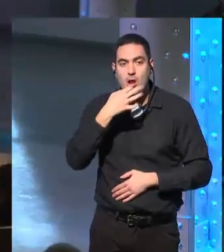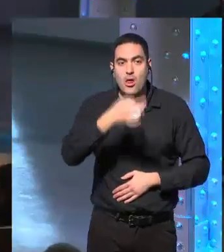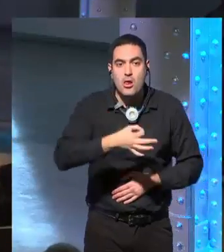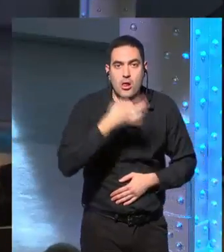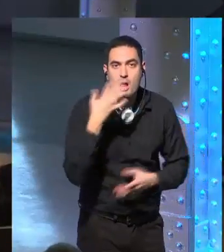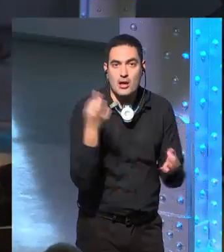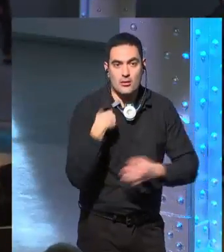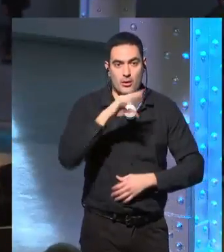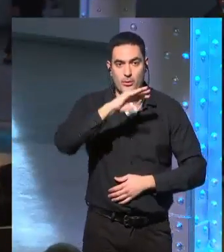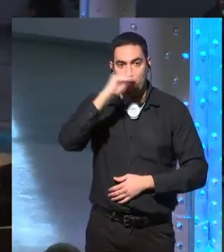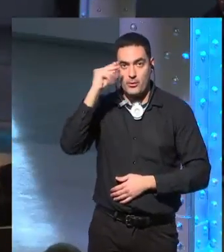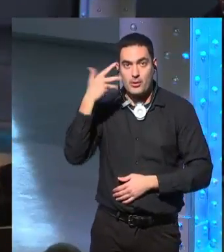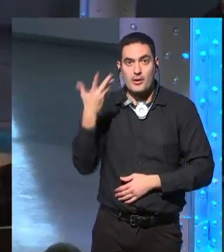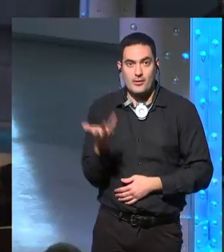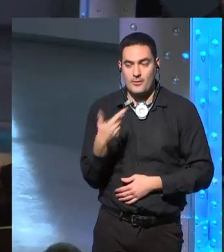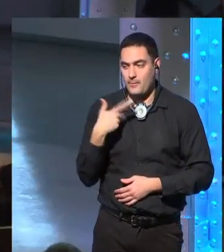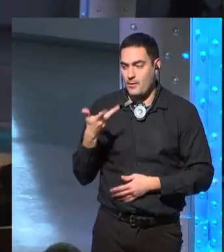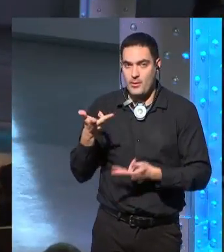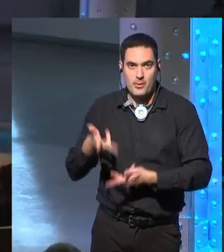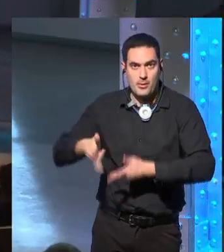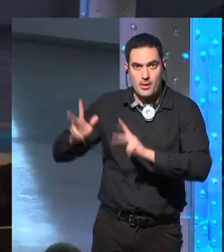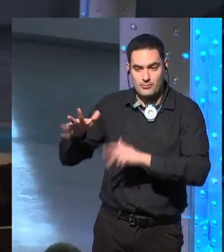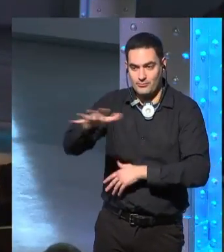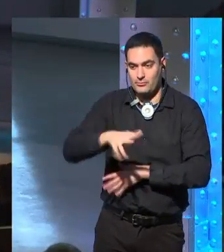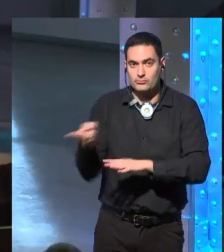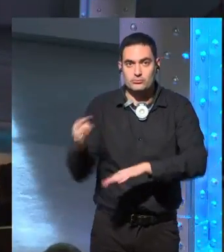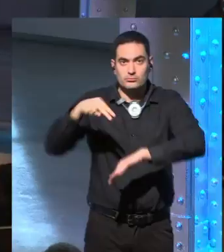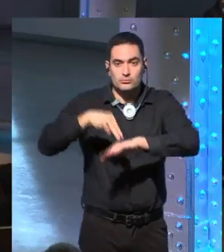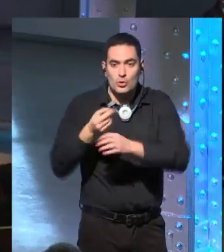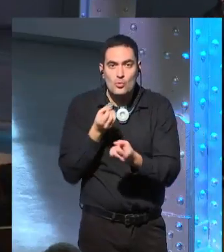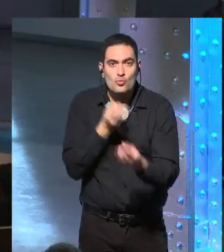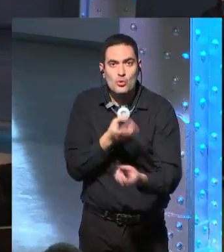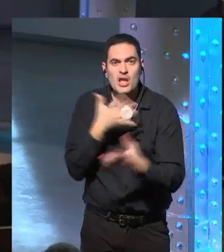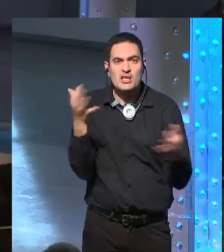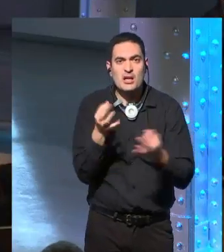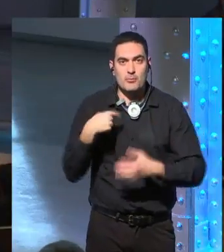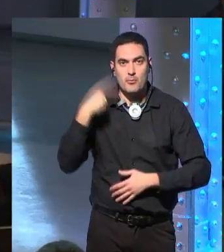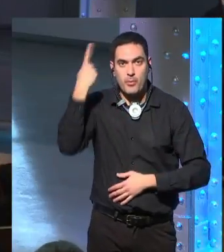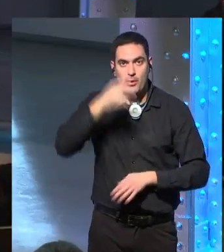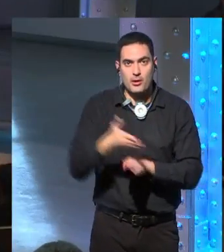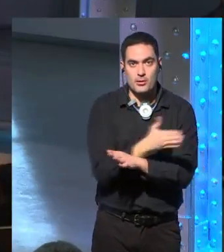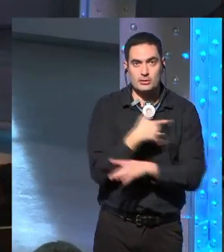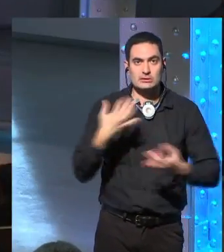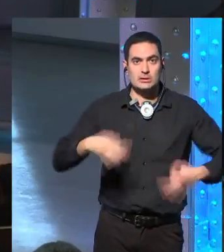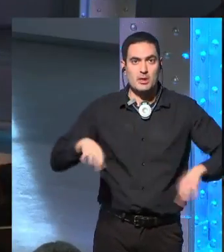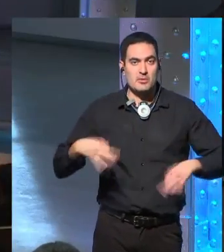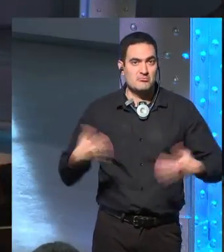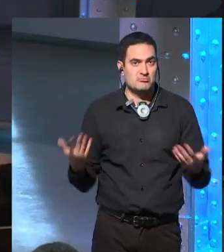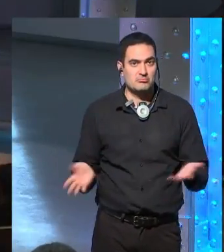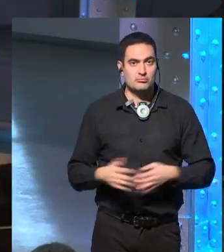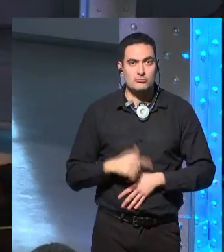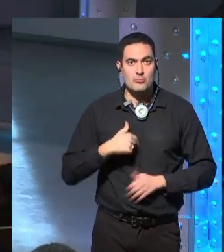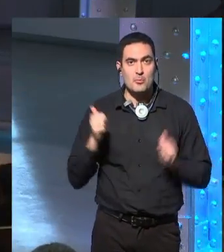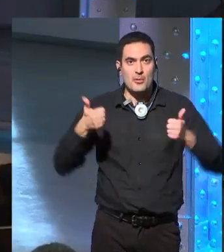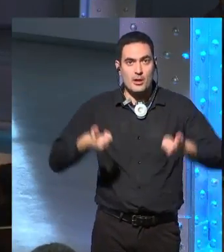decir y le dejé el escenario. Sabía qué es lo que quería contar, así que simplemente